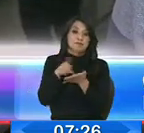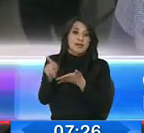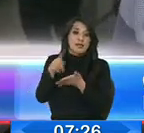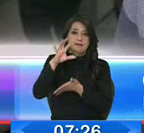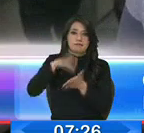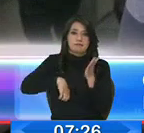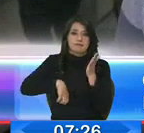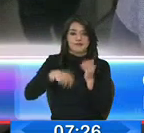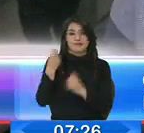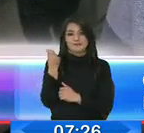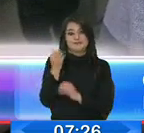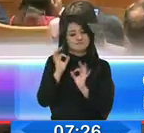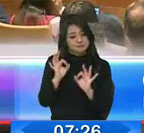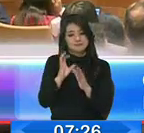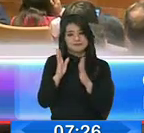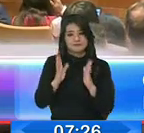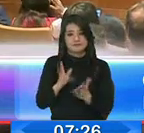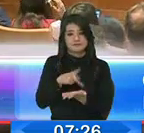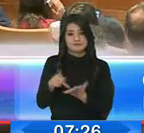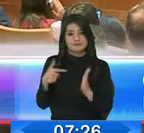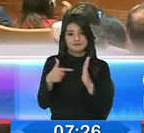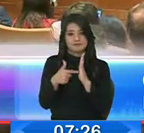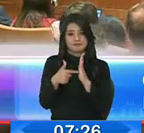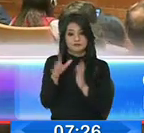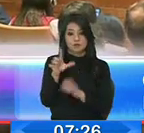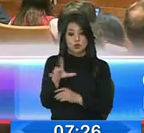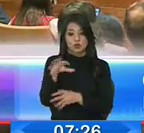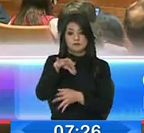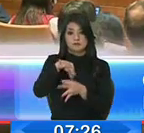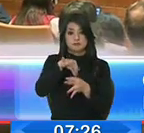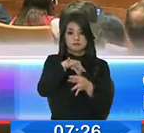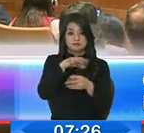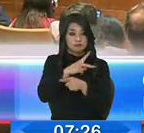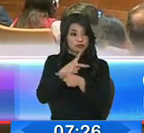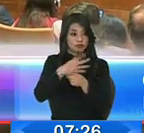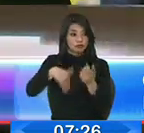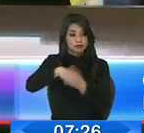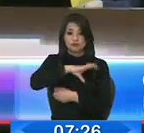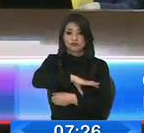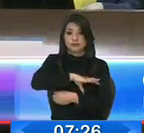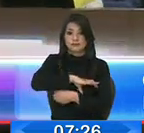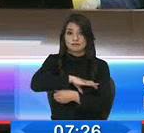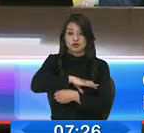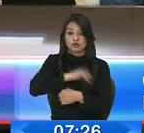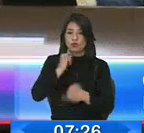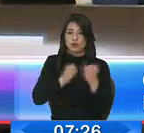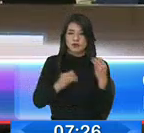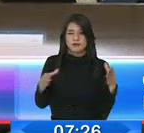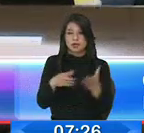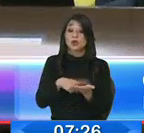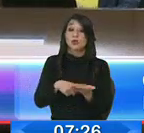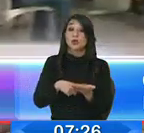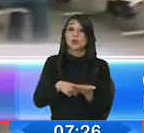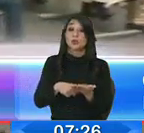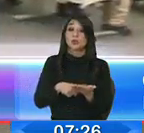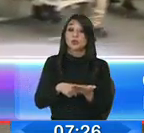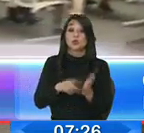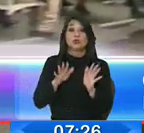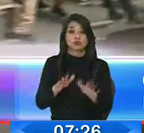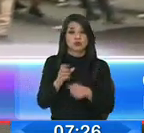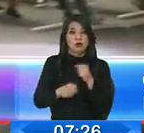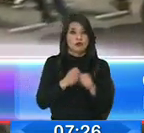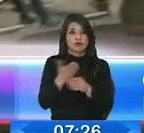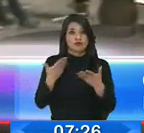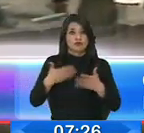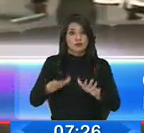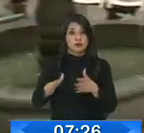incentivos y seamos buenos ciudadanos. Este lunes se conocerá la votación del Pleno Metropolitano durante la última sesión extraordinaria. Sin importar cuál